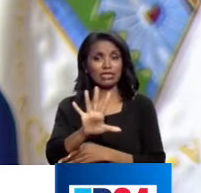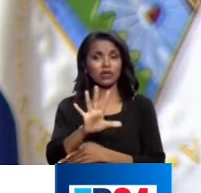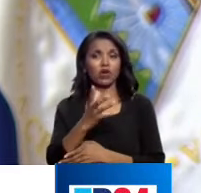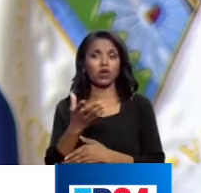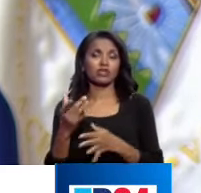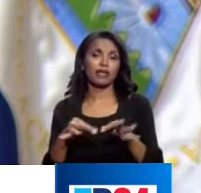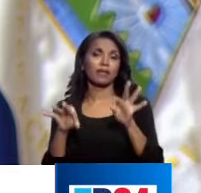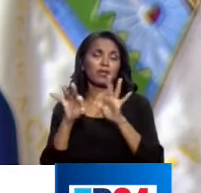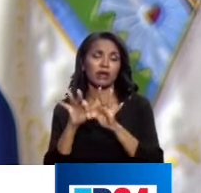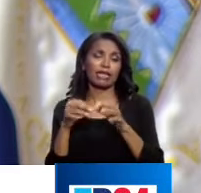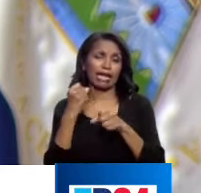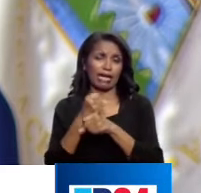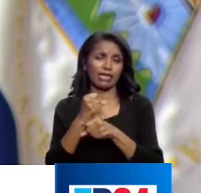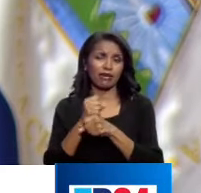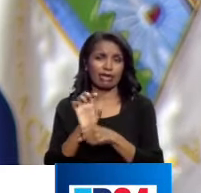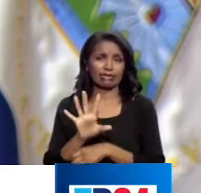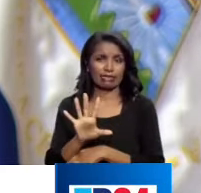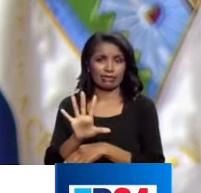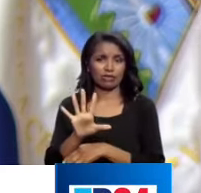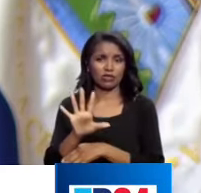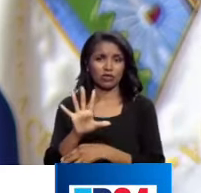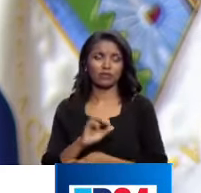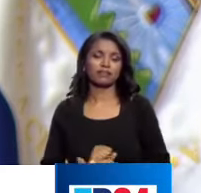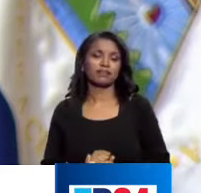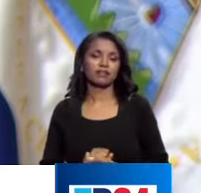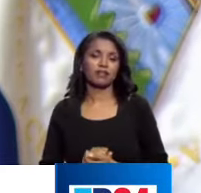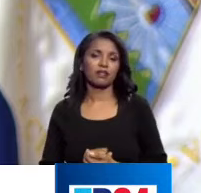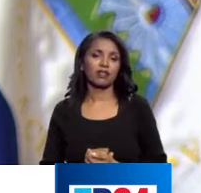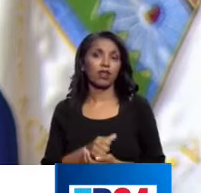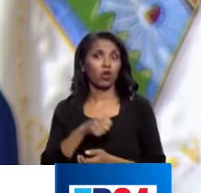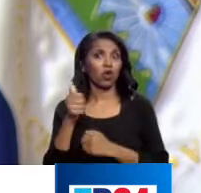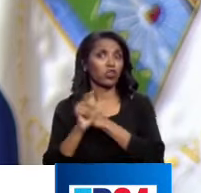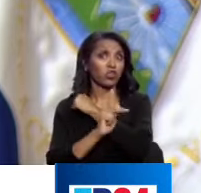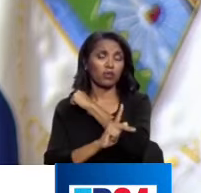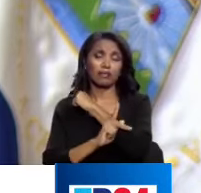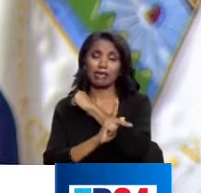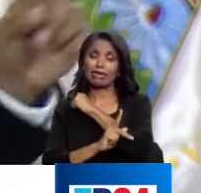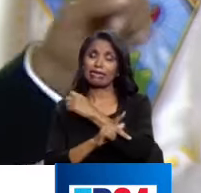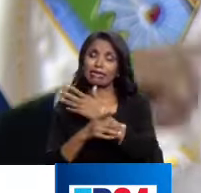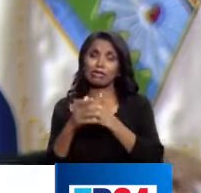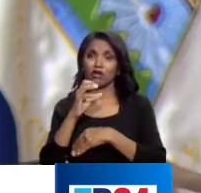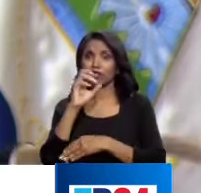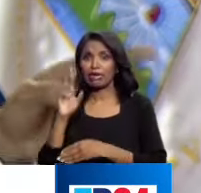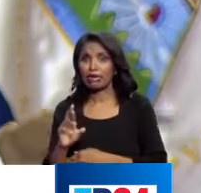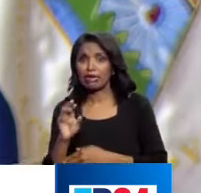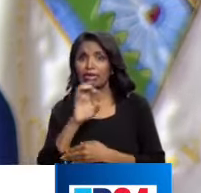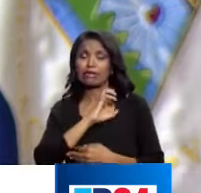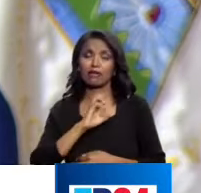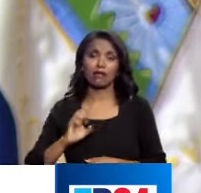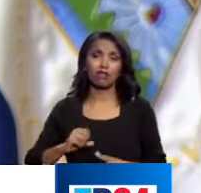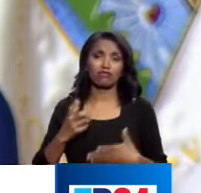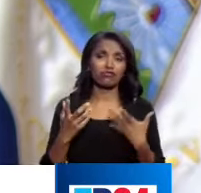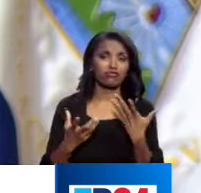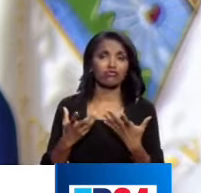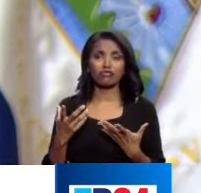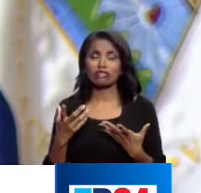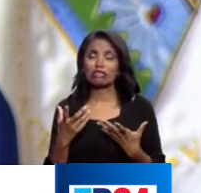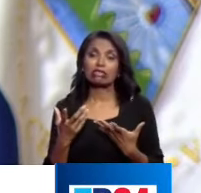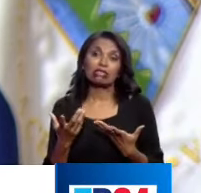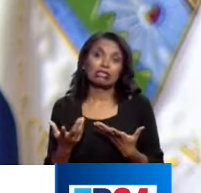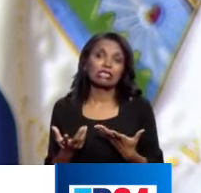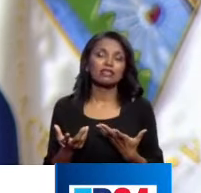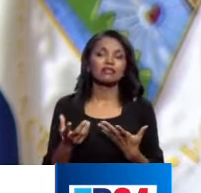las que tenemos que trabajar para comprometernos. Se mencionaron varios países que nos están robando los mandados. Veamos qué están haciendo